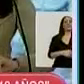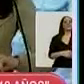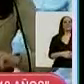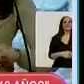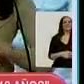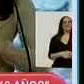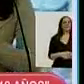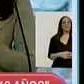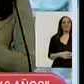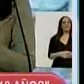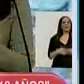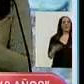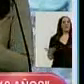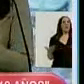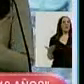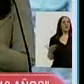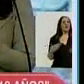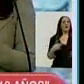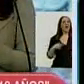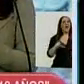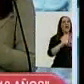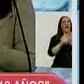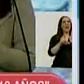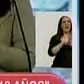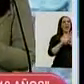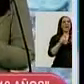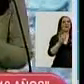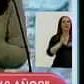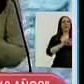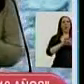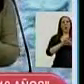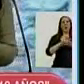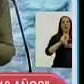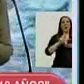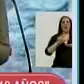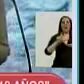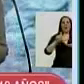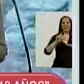muchos años, muy inteligente,